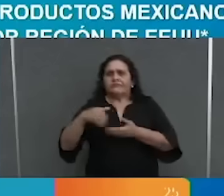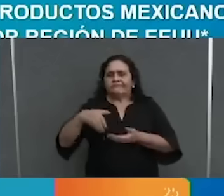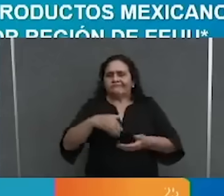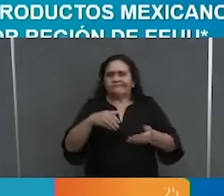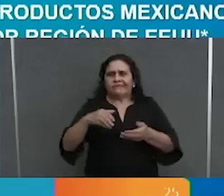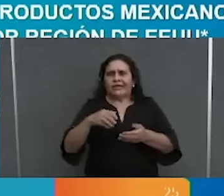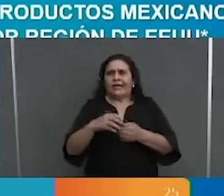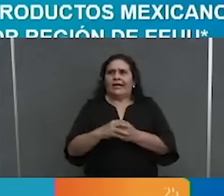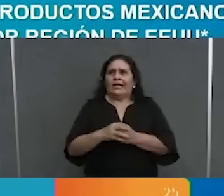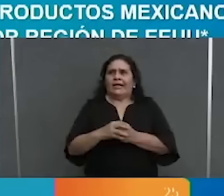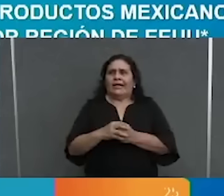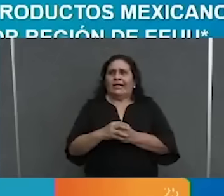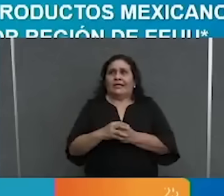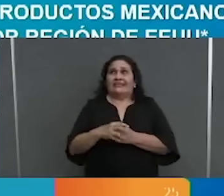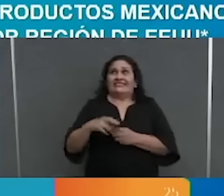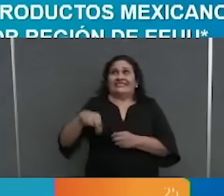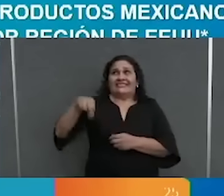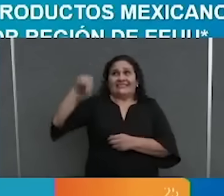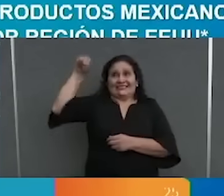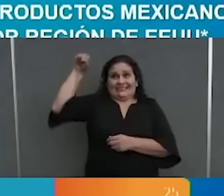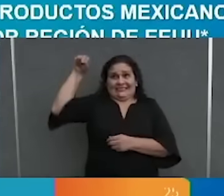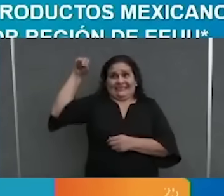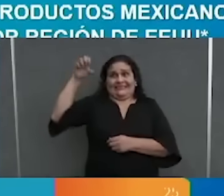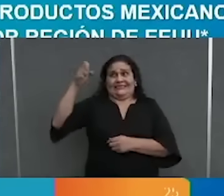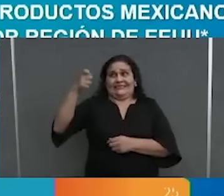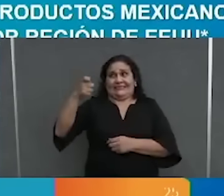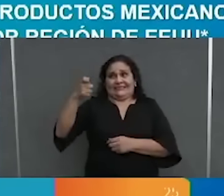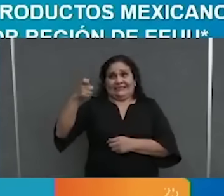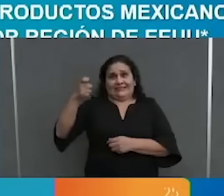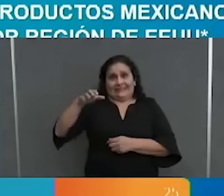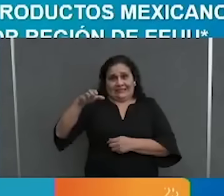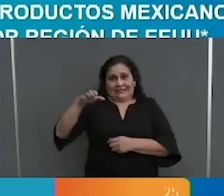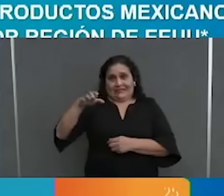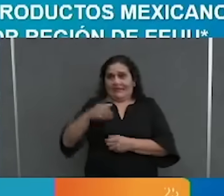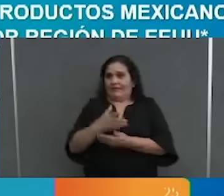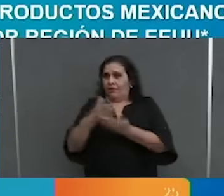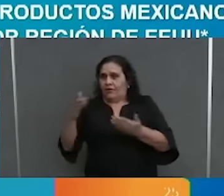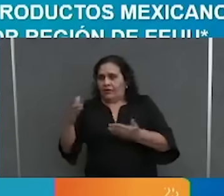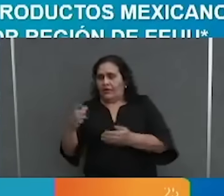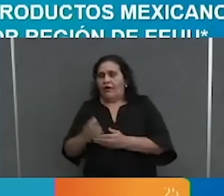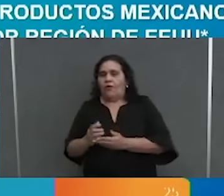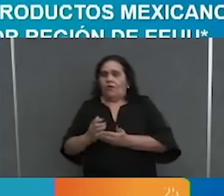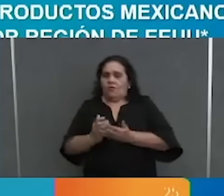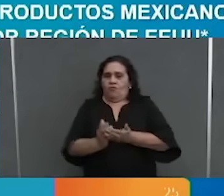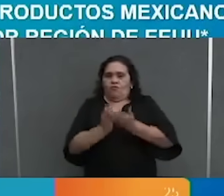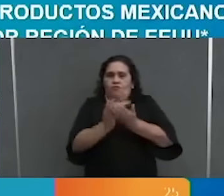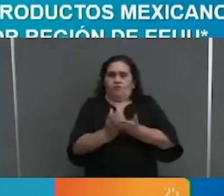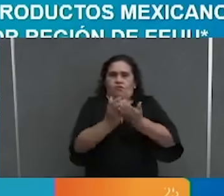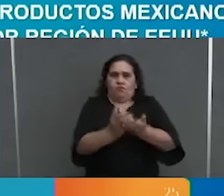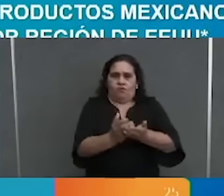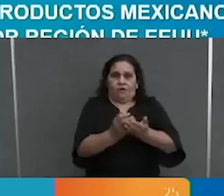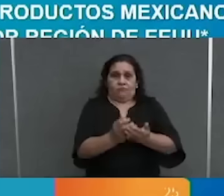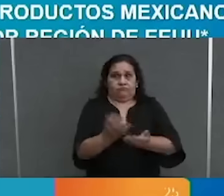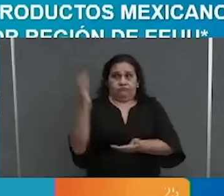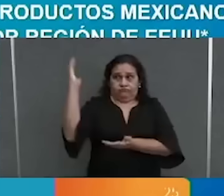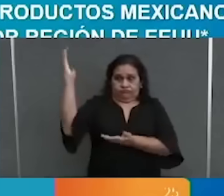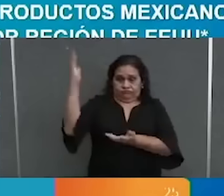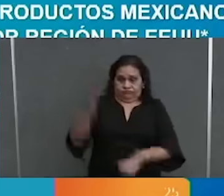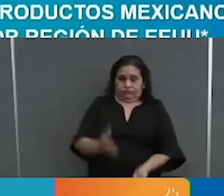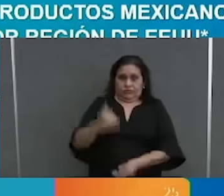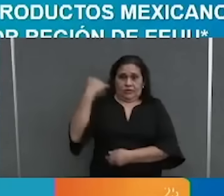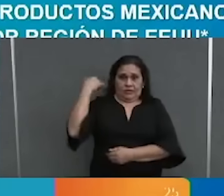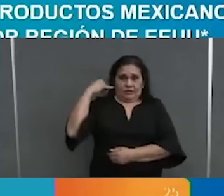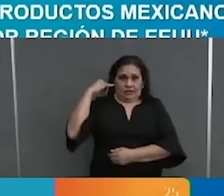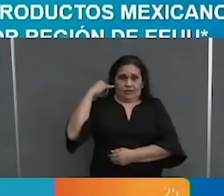al norte. Pero ahora, por ejemplo, un barco que viene de Shanghái puede llegar sin problemas al